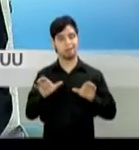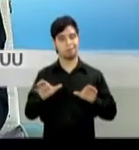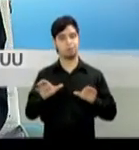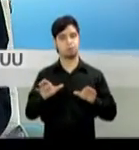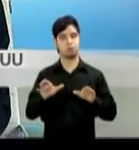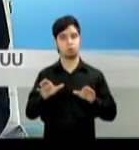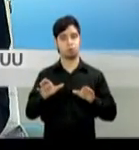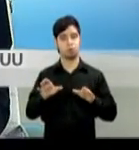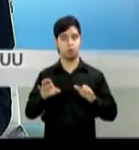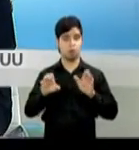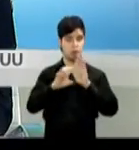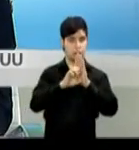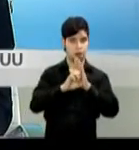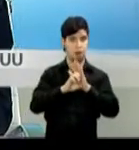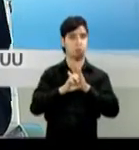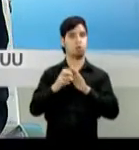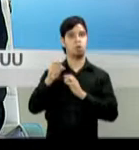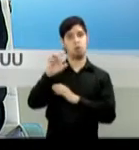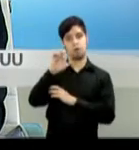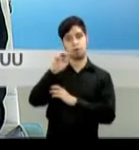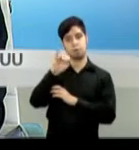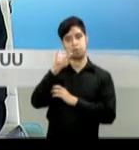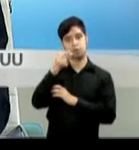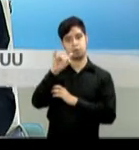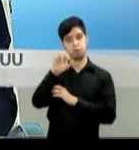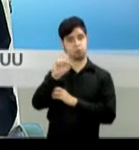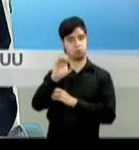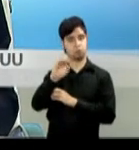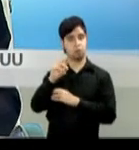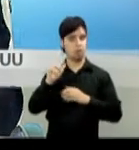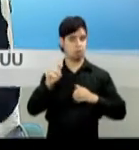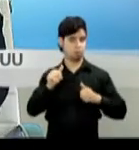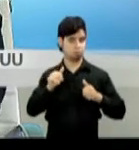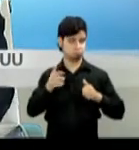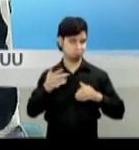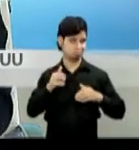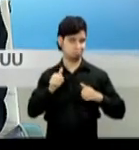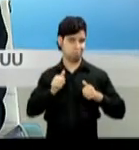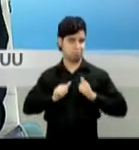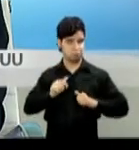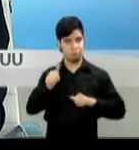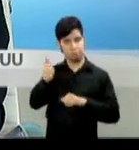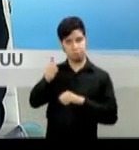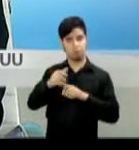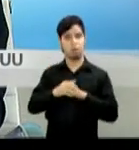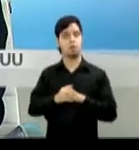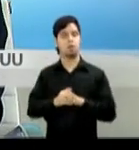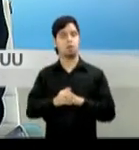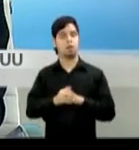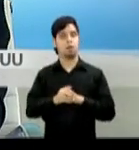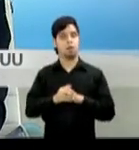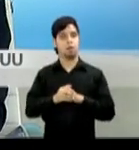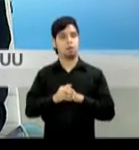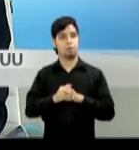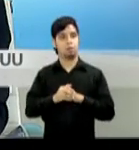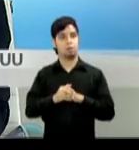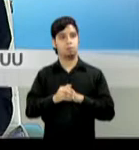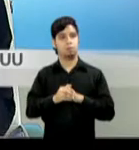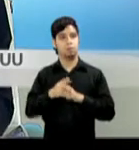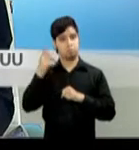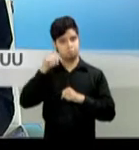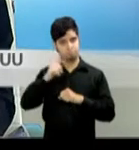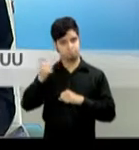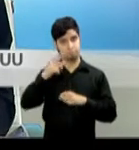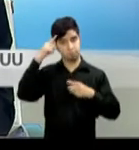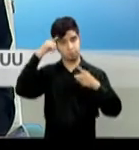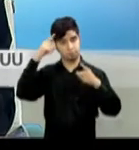como por ejemplo en la inmigración, actuando sin esperar por el Congreso, pero como quien dice, pasando de la papa caliente al Congreso para que también se mueva en esa dirección. La